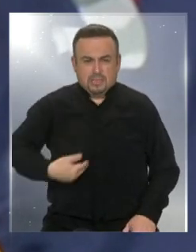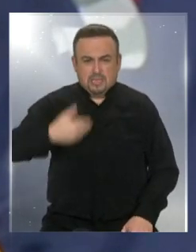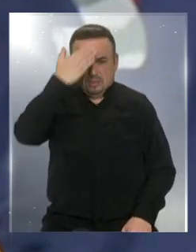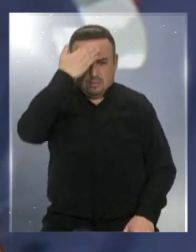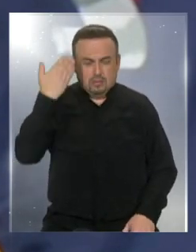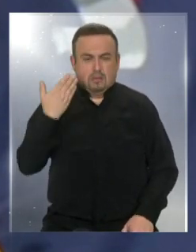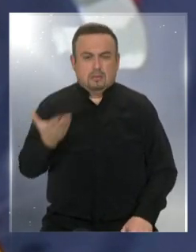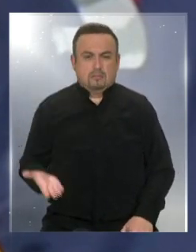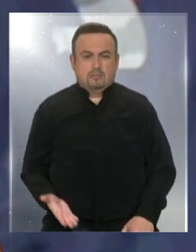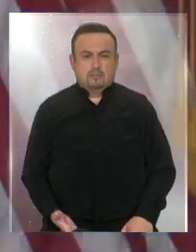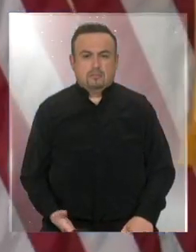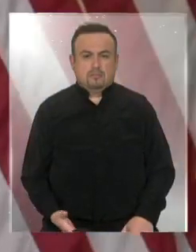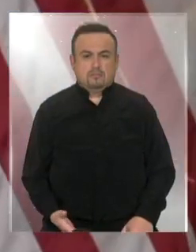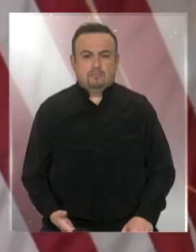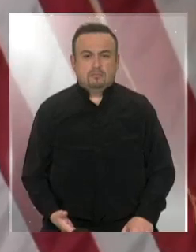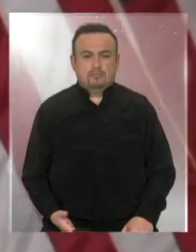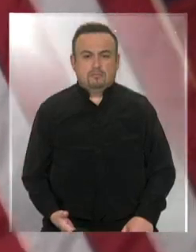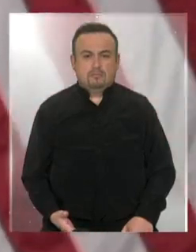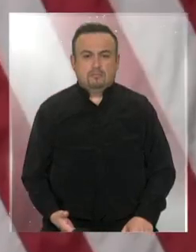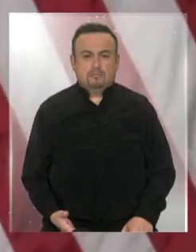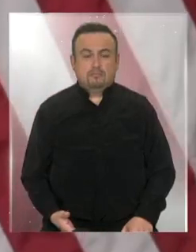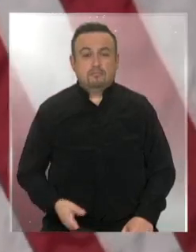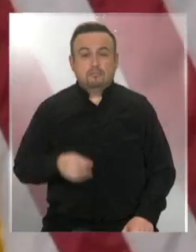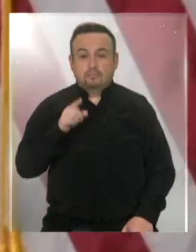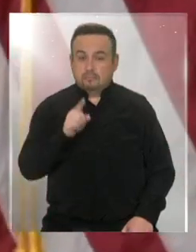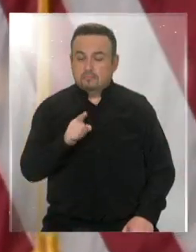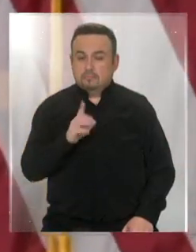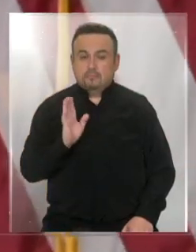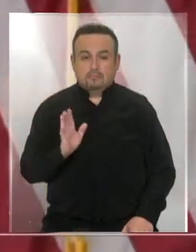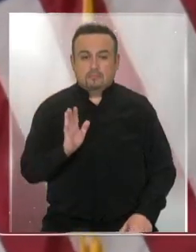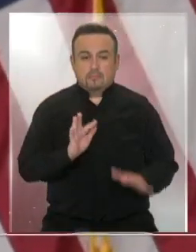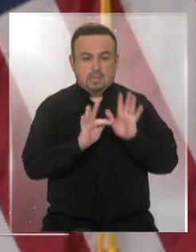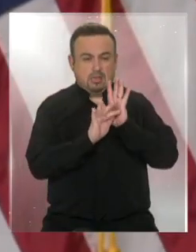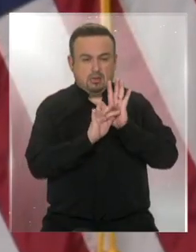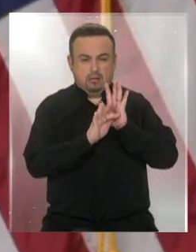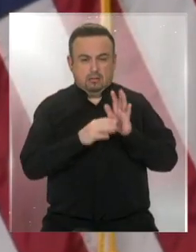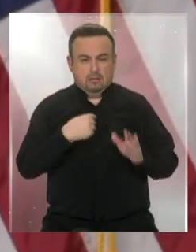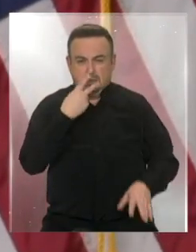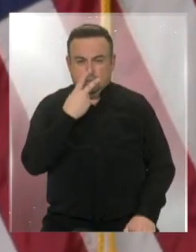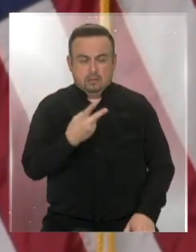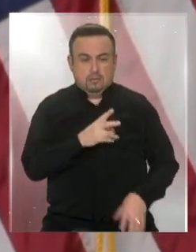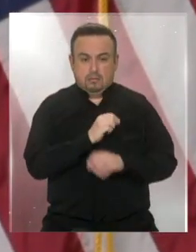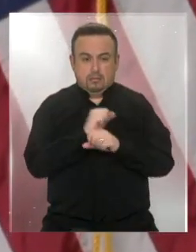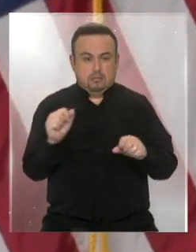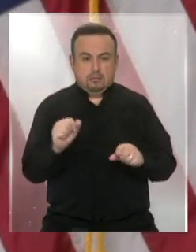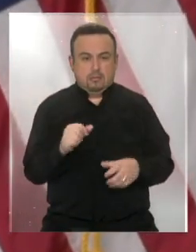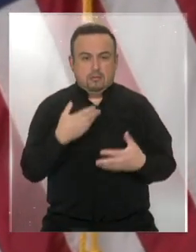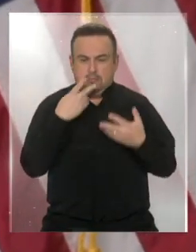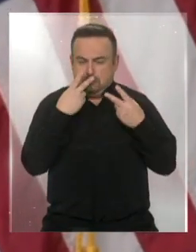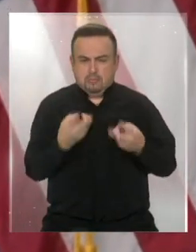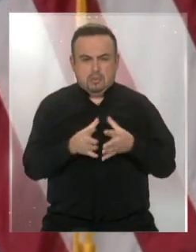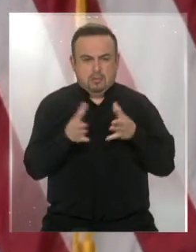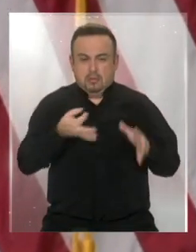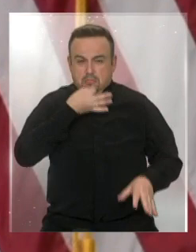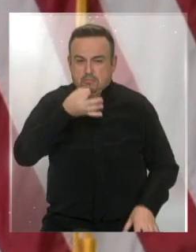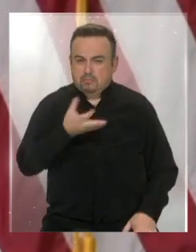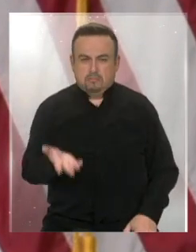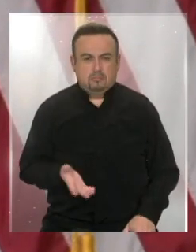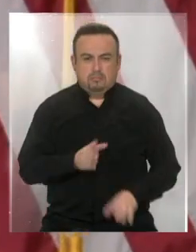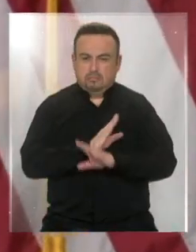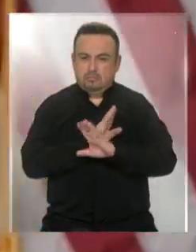Estados Unidos. Vi el tweet, fue algo impactante. No lo voy a dignificar con más comentarios.